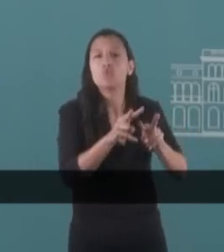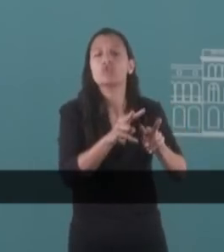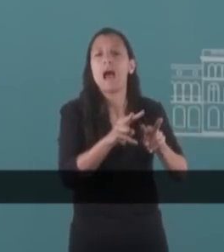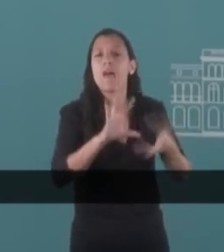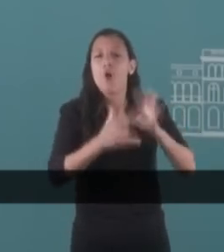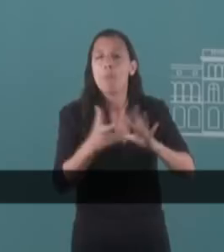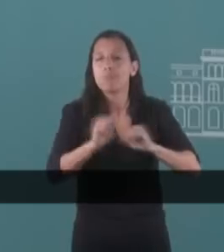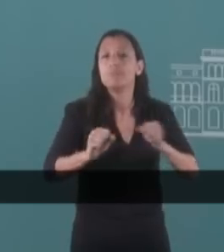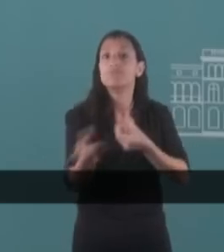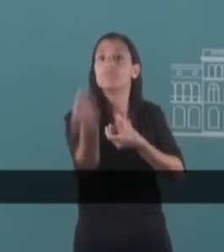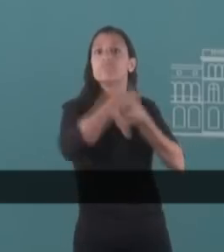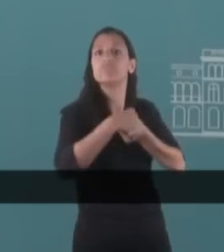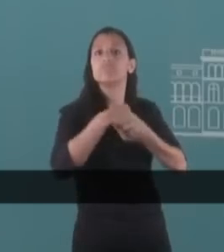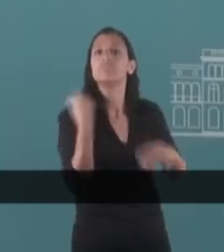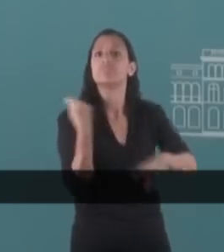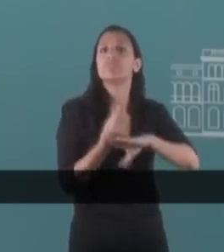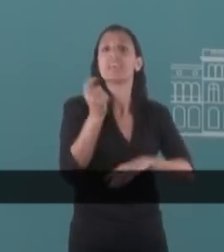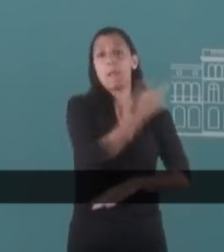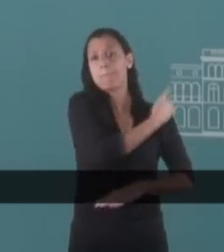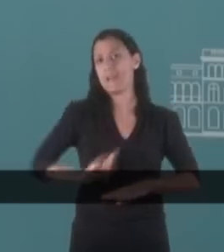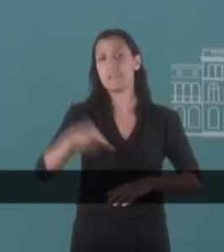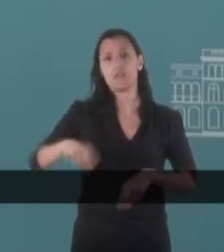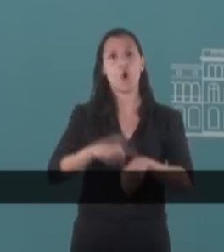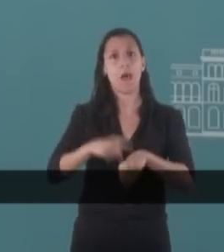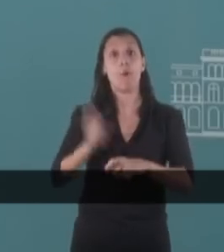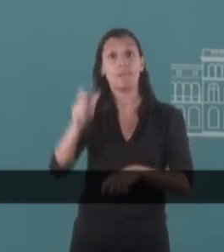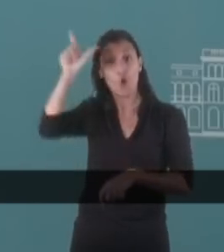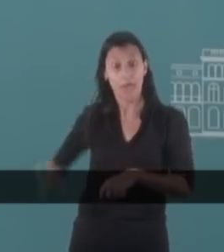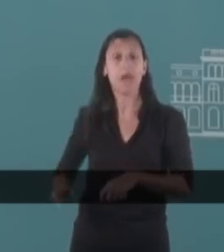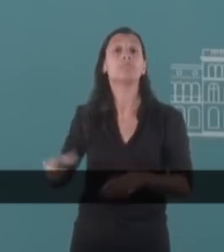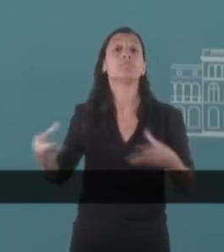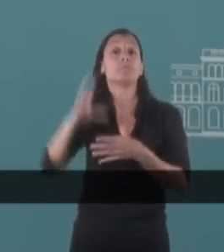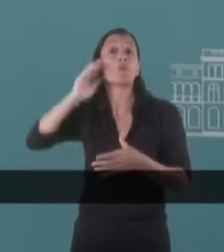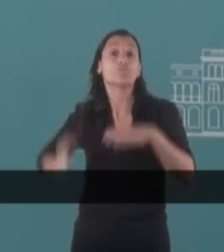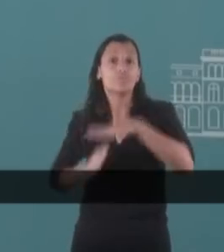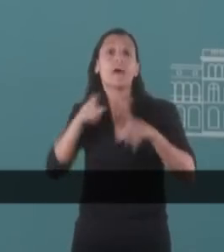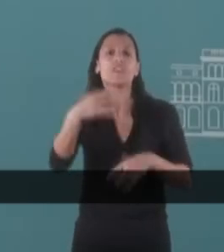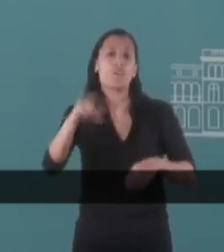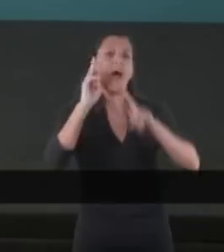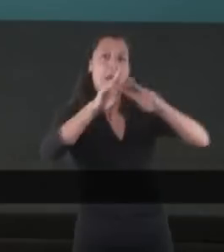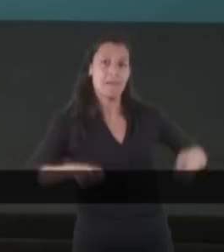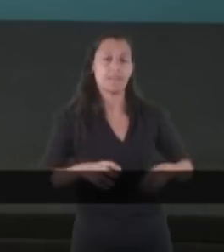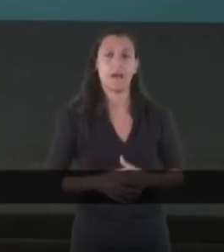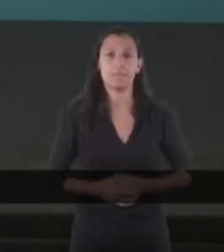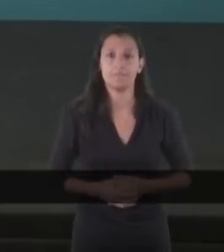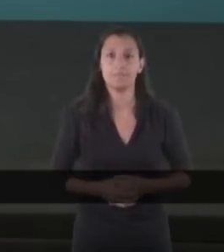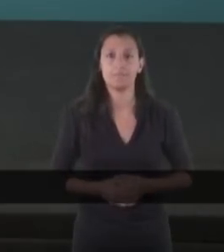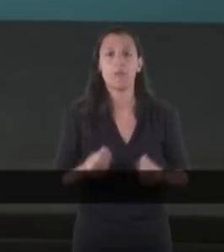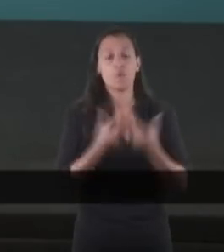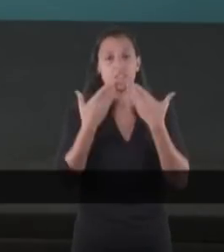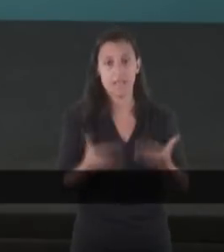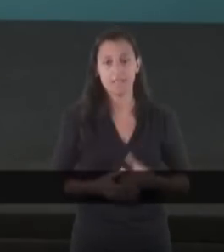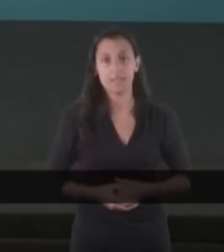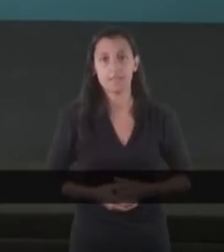del Consejo de la Magistratura, el actual presidente de la Corte. Eso es lo que tiene que investigar la Comisión de Juicio Político. Muchas gracias.